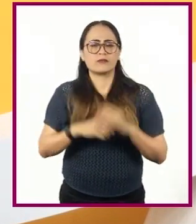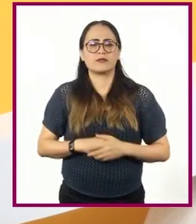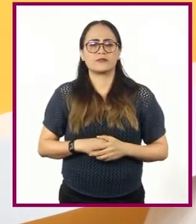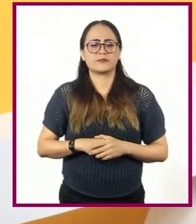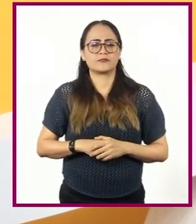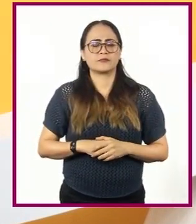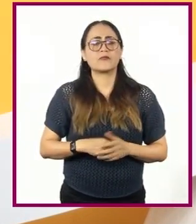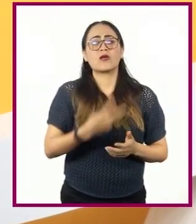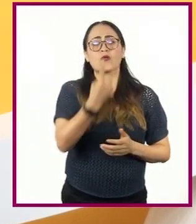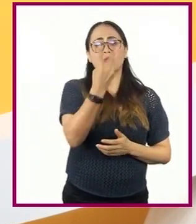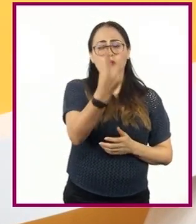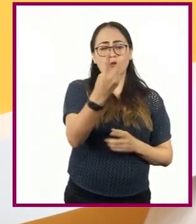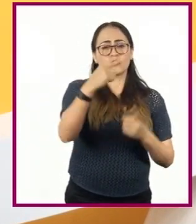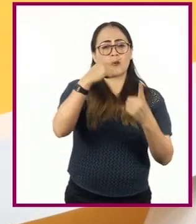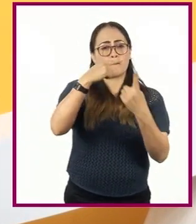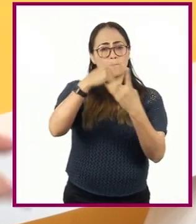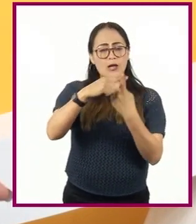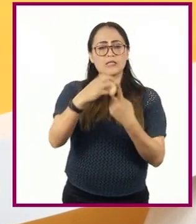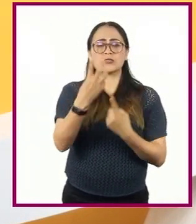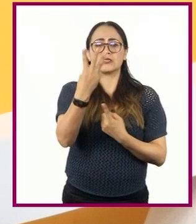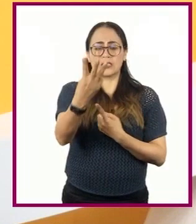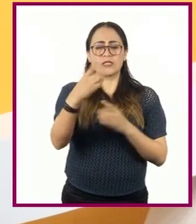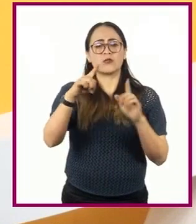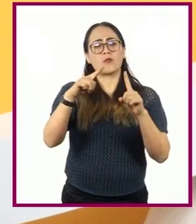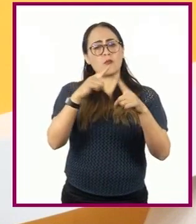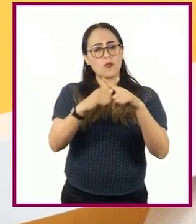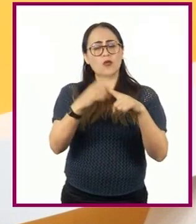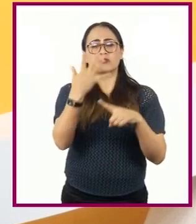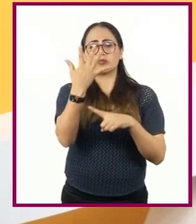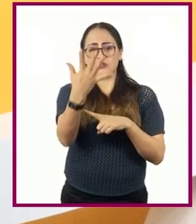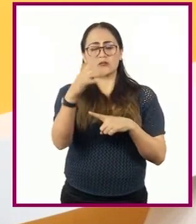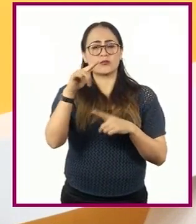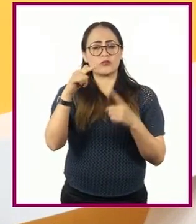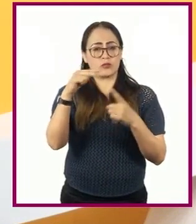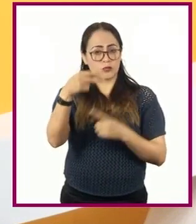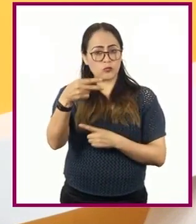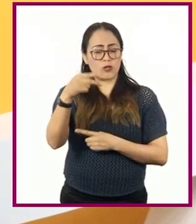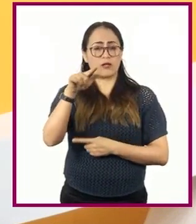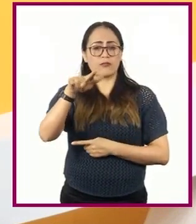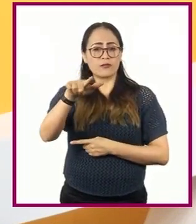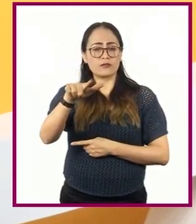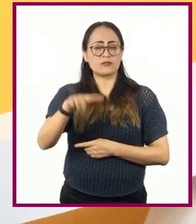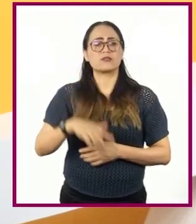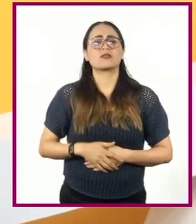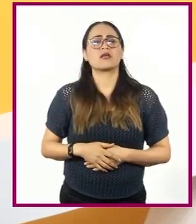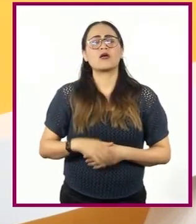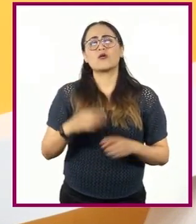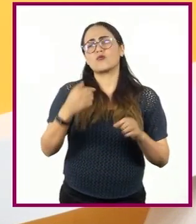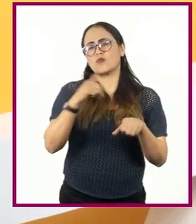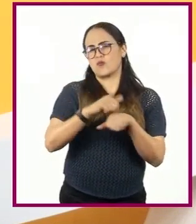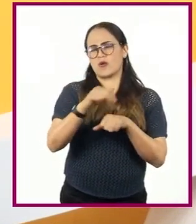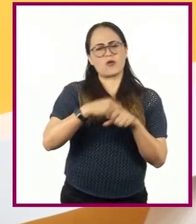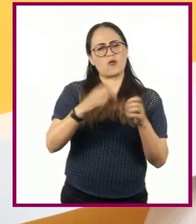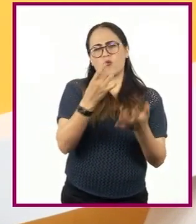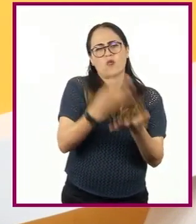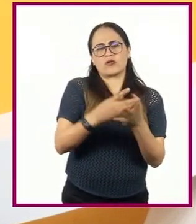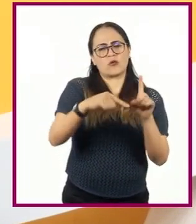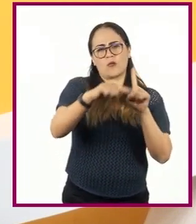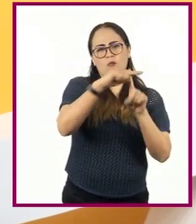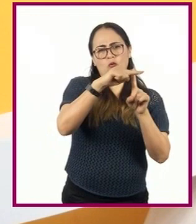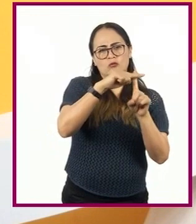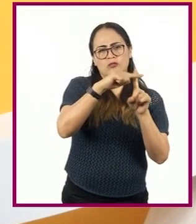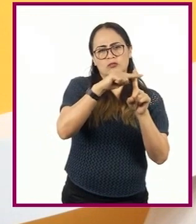numérica 2 más 3 por 5 igual a 17, los números son positivos y el efecto